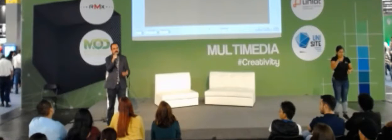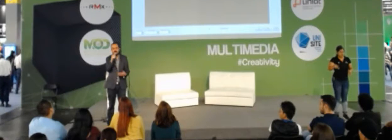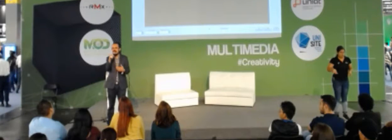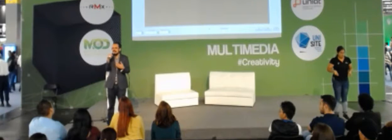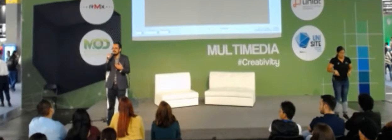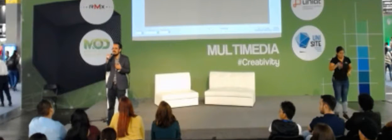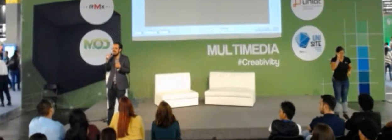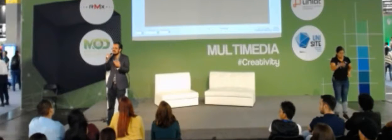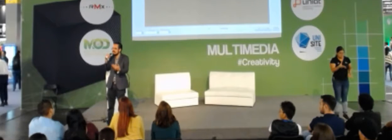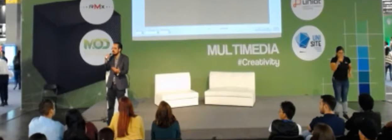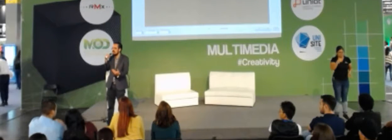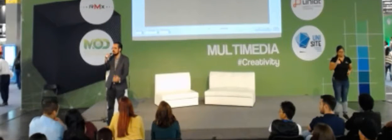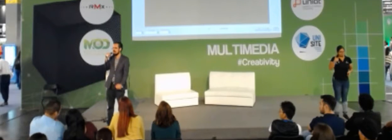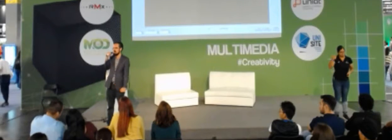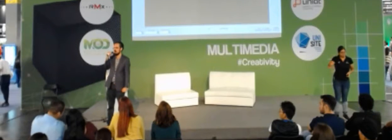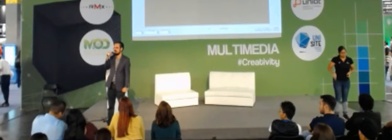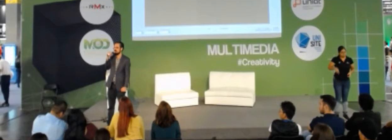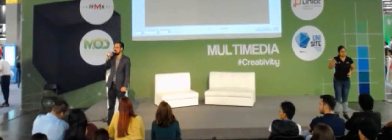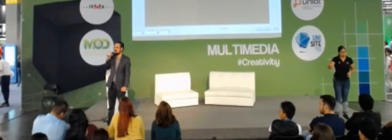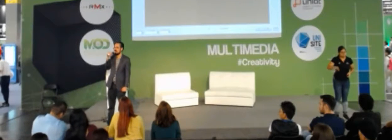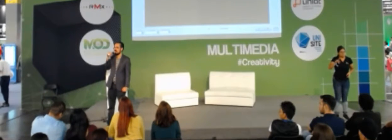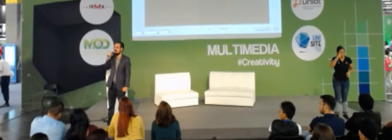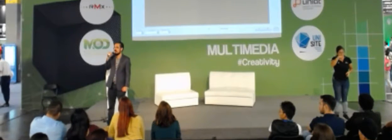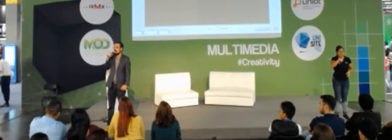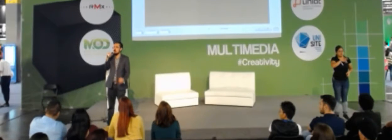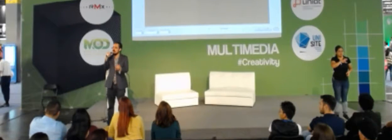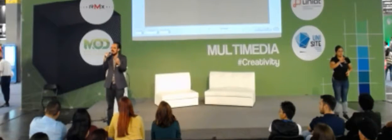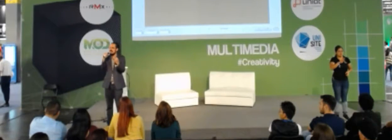para poder tener acceso a la educación.